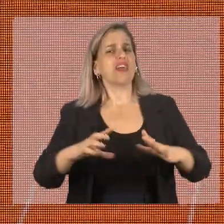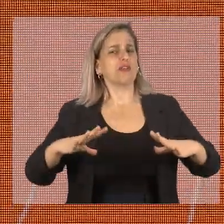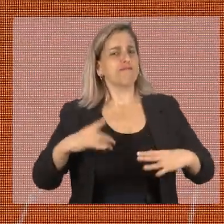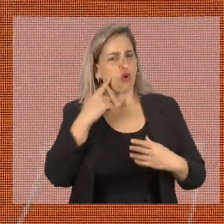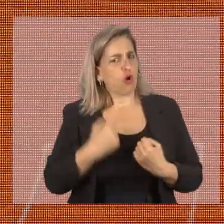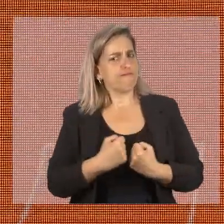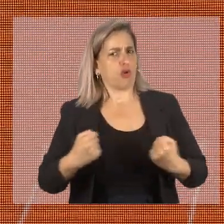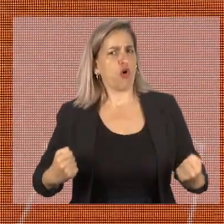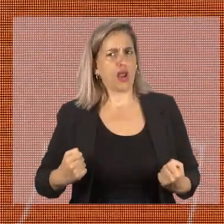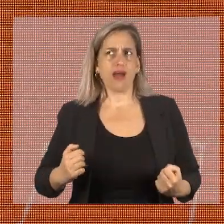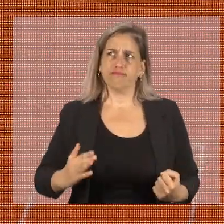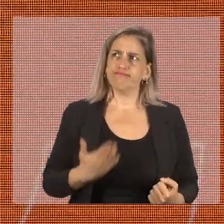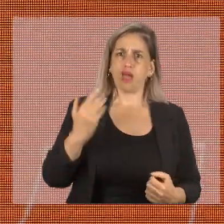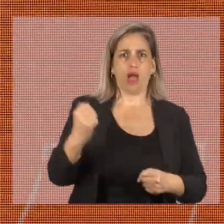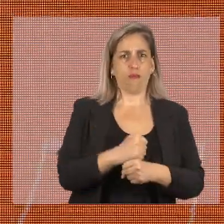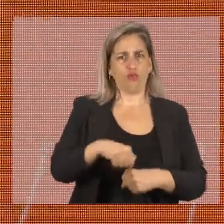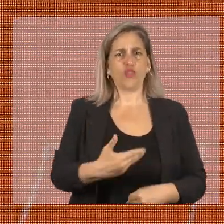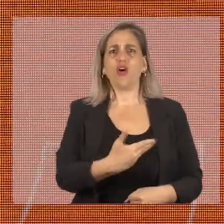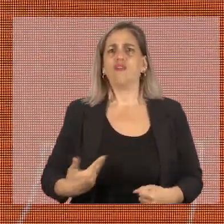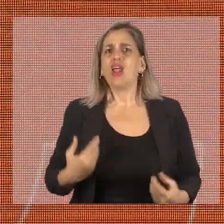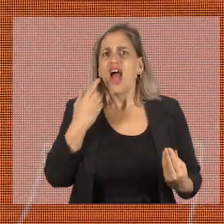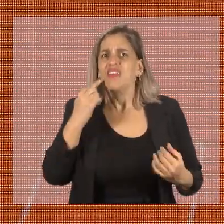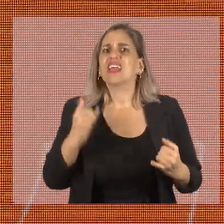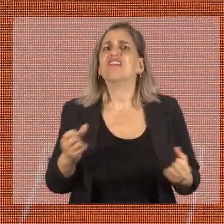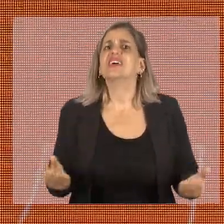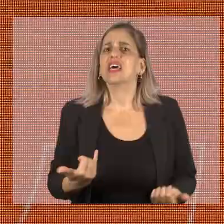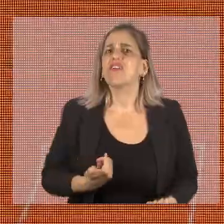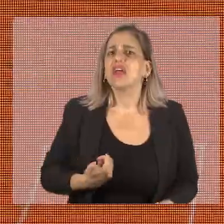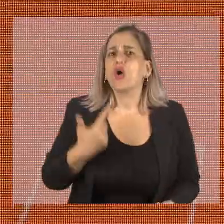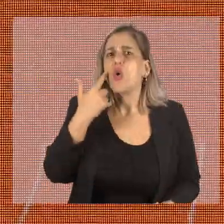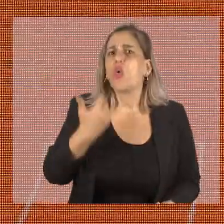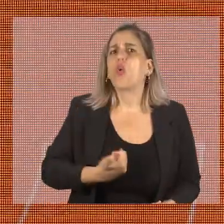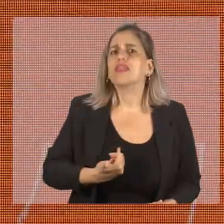con coraje, como decía Agustín, aprobó este gobierno.